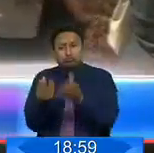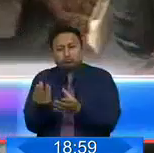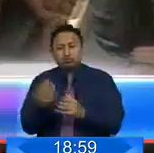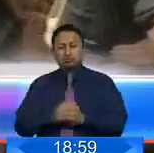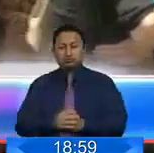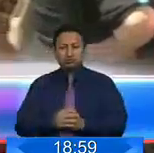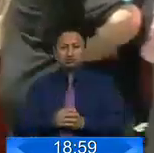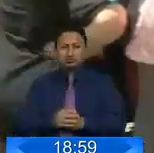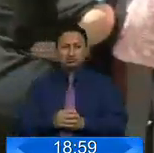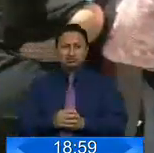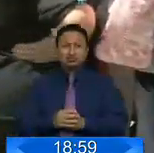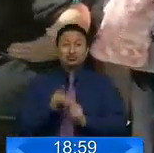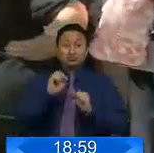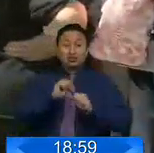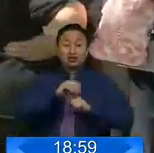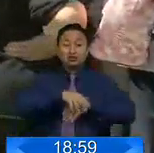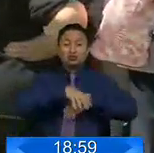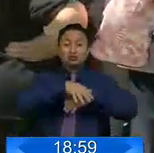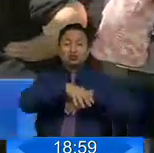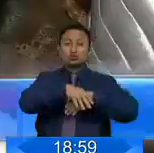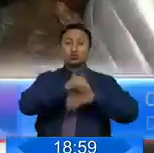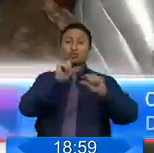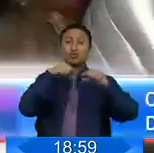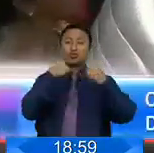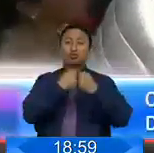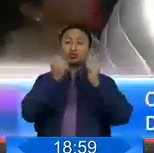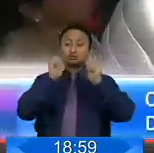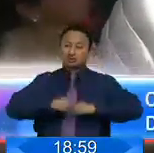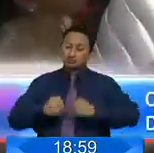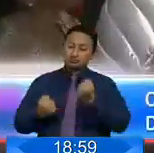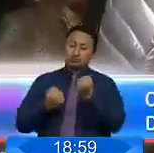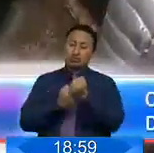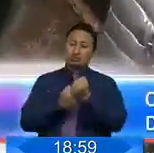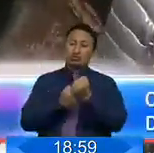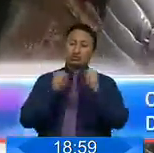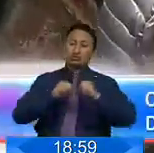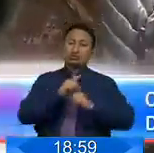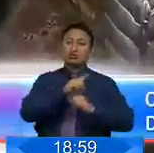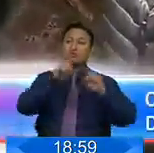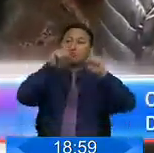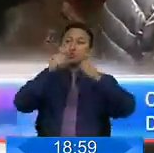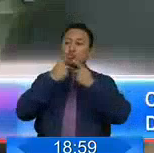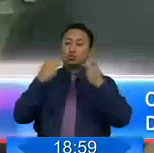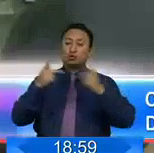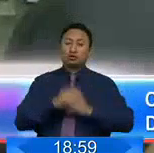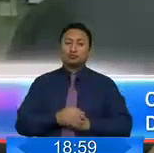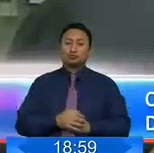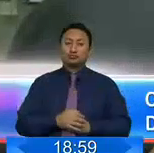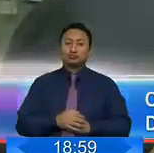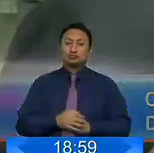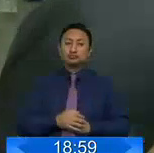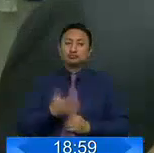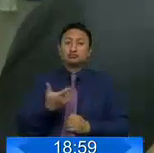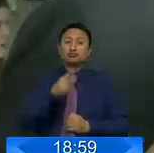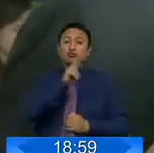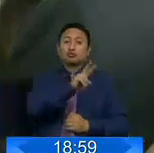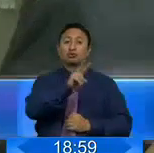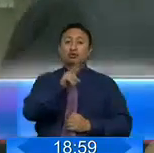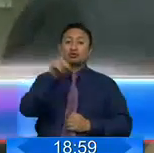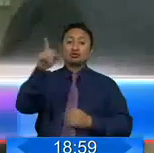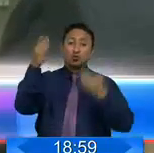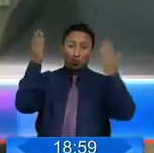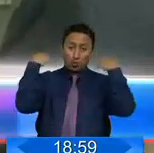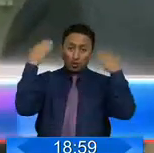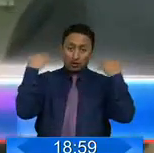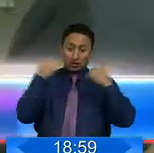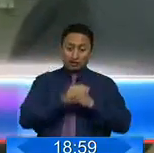Participarán en las marchas convocadas por varias agrupaciones en respaldo a que se realice una consulta popular. El 22 va a haber una marcha en Guayaquil.